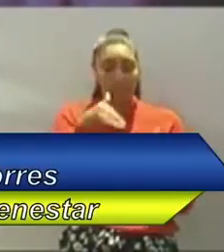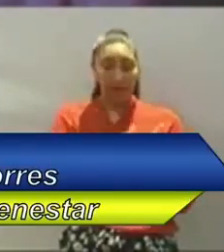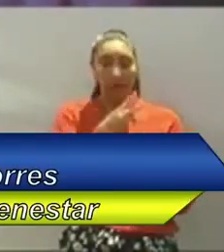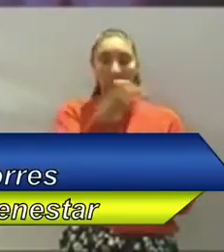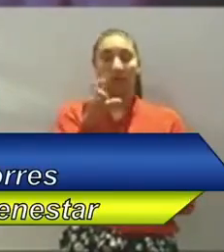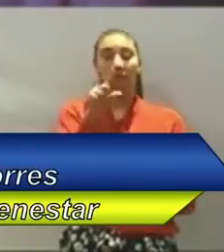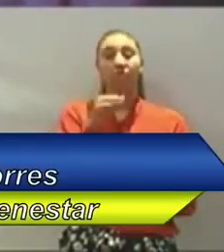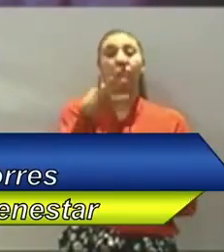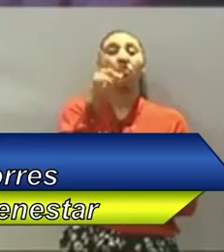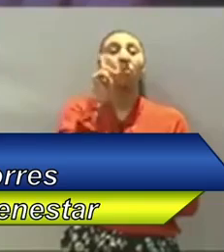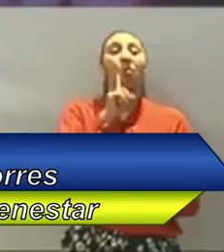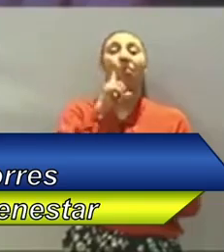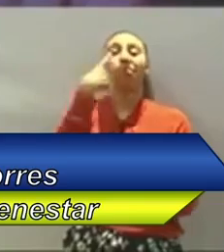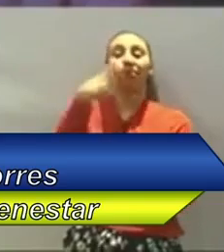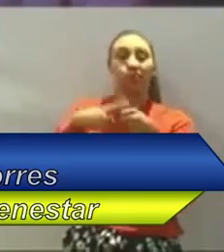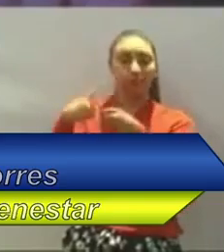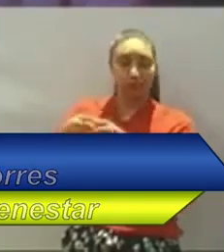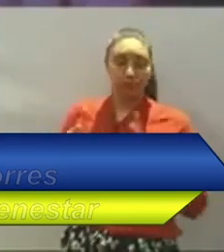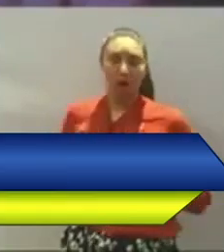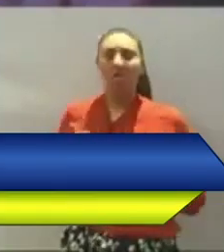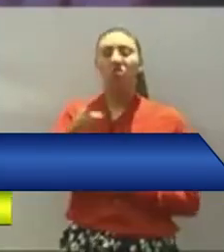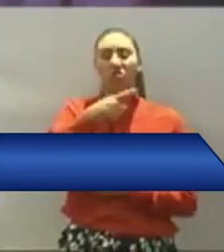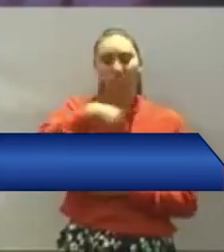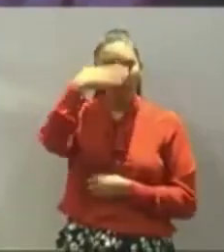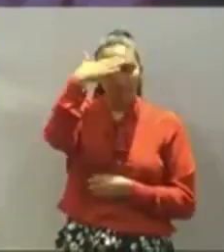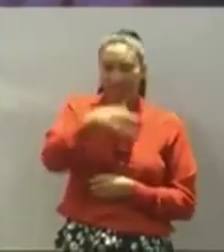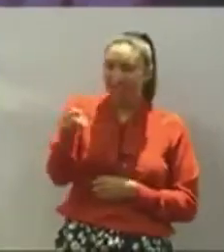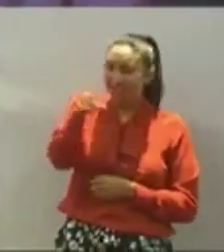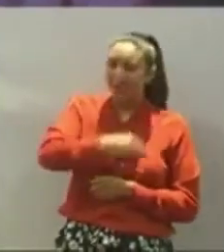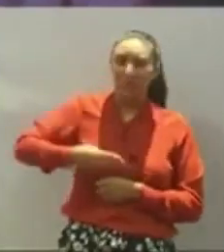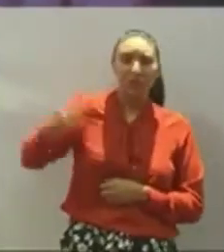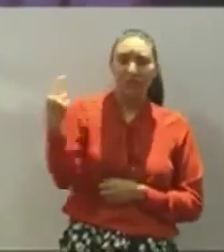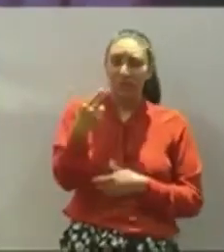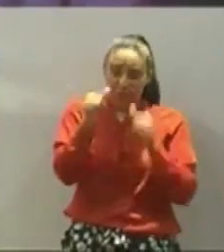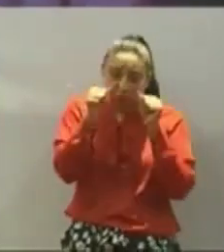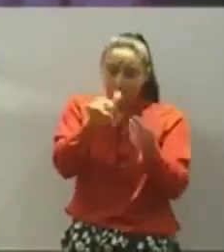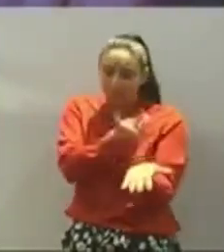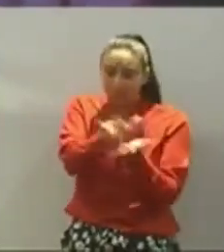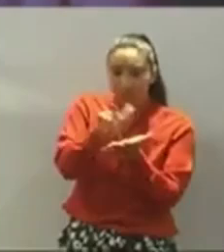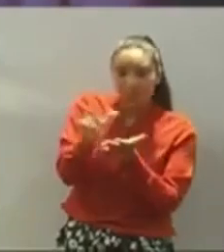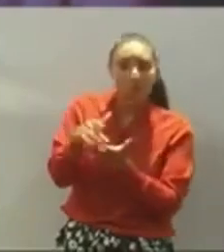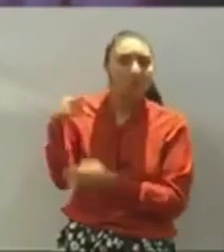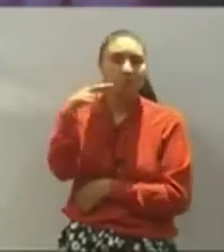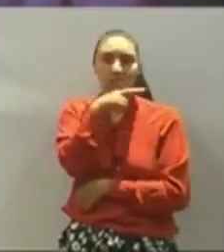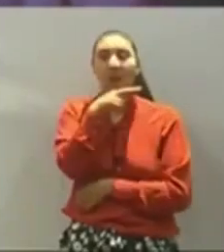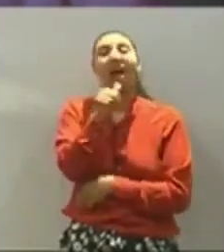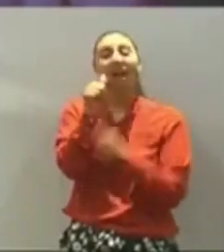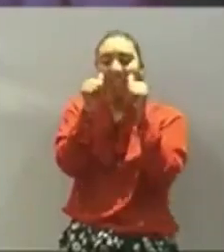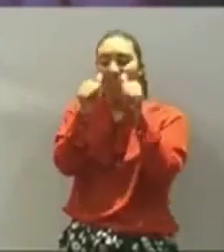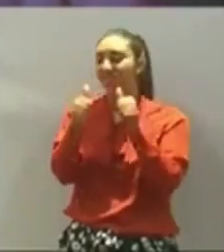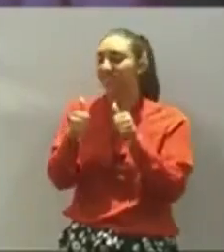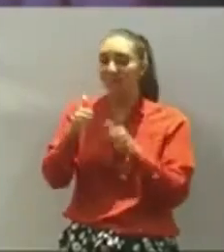este padecimiento. Y sabemos que son las primeras que nos necesitan y por eso son las primeras que vamos a atender. En Urbis